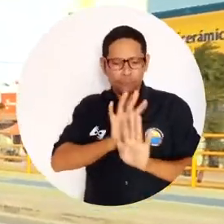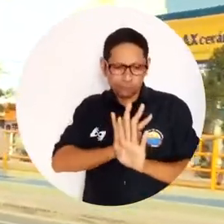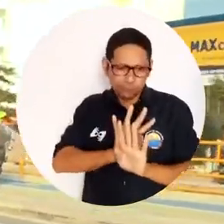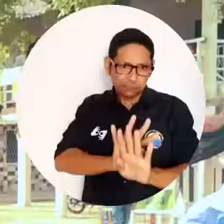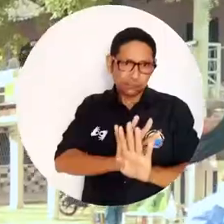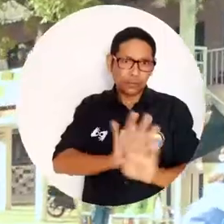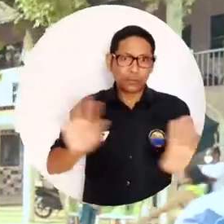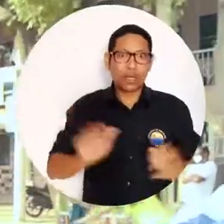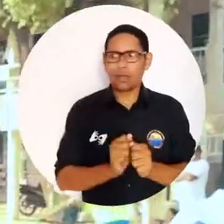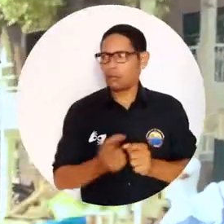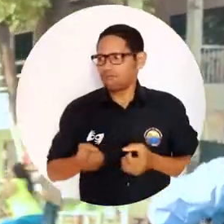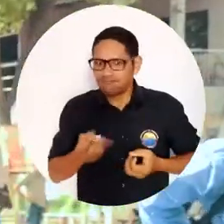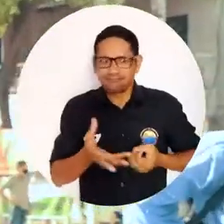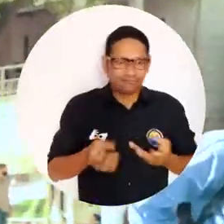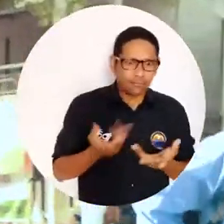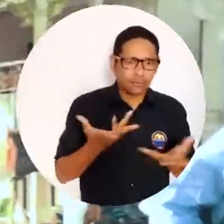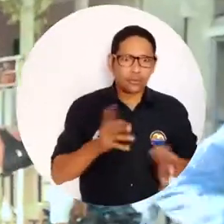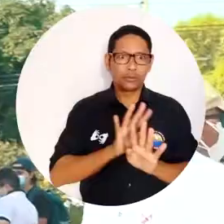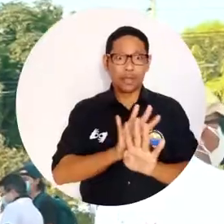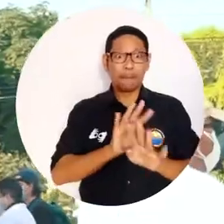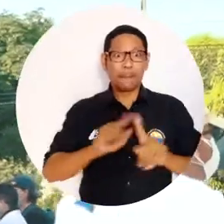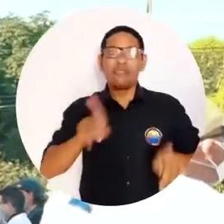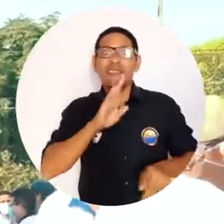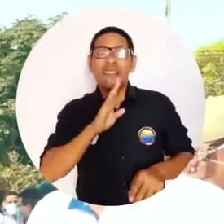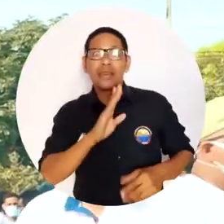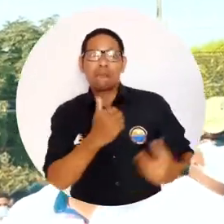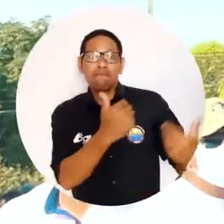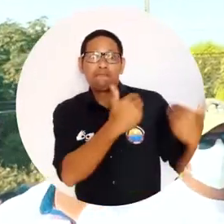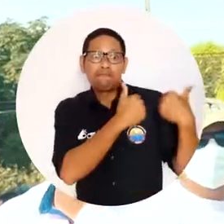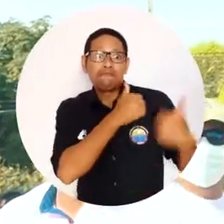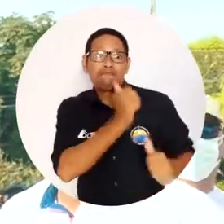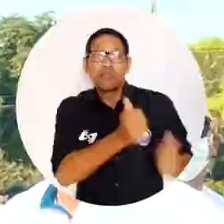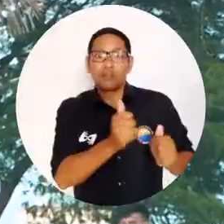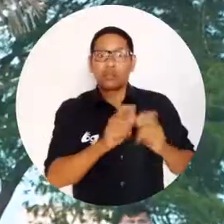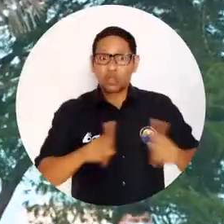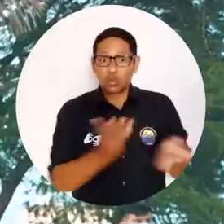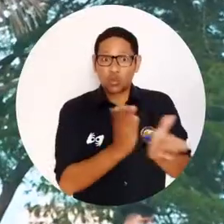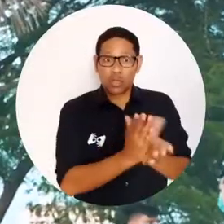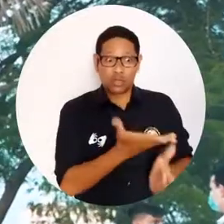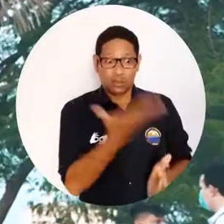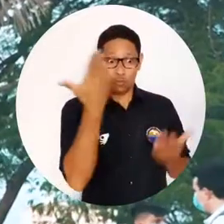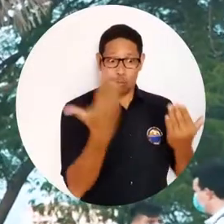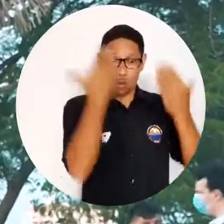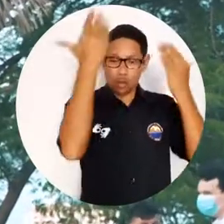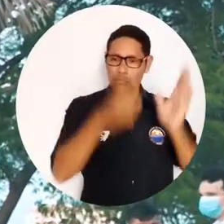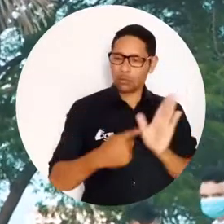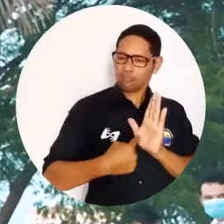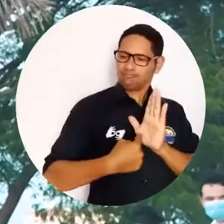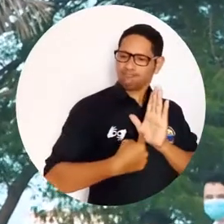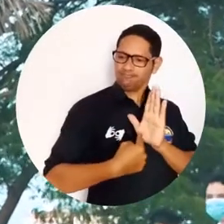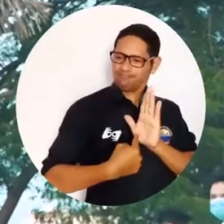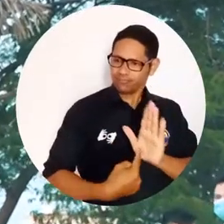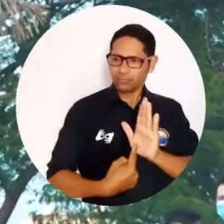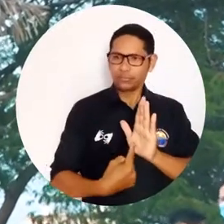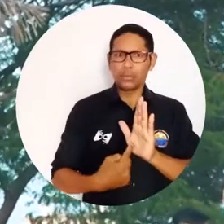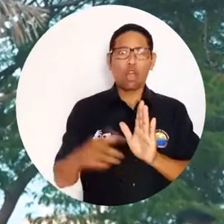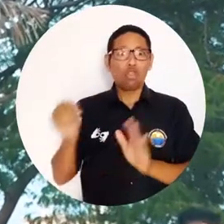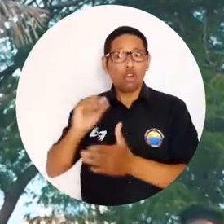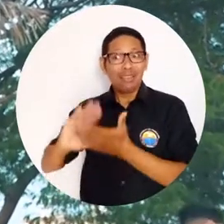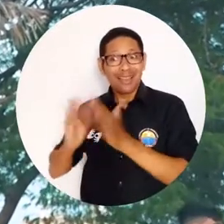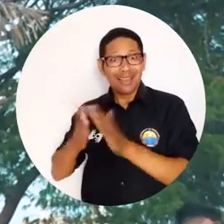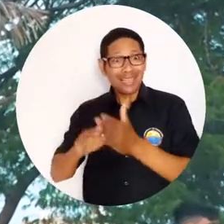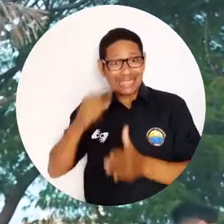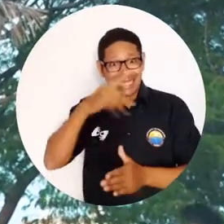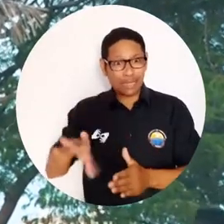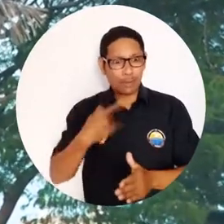facilitado medios logísticos, pero esto es hecho por los estudiantes nuestros, que nos están dando un gran ejemplo a los profesores y le están diciendo a la